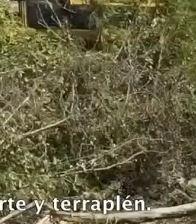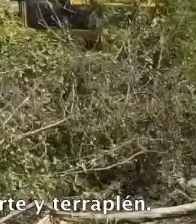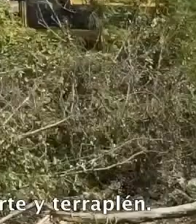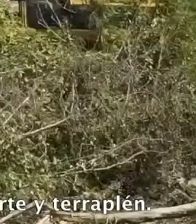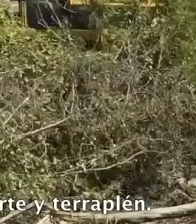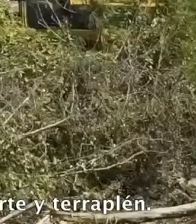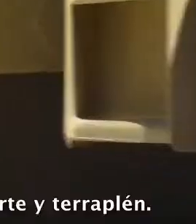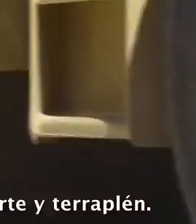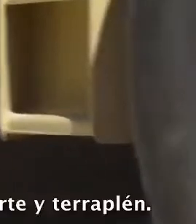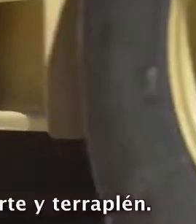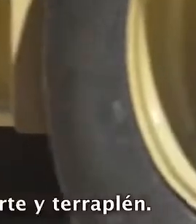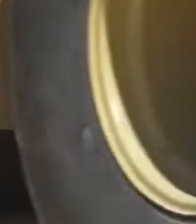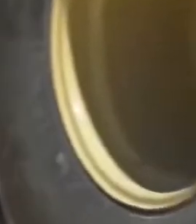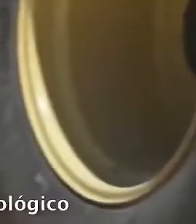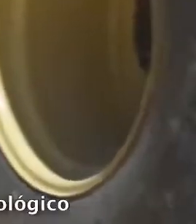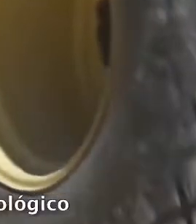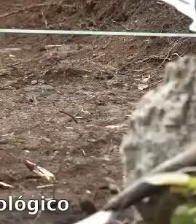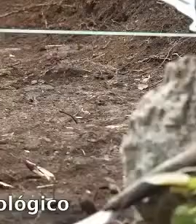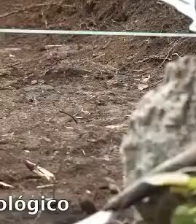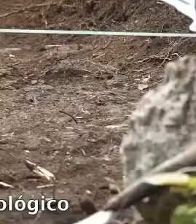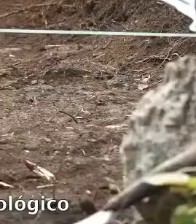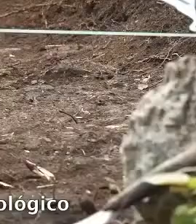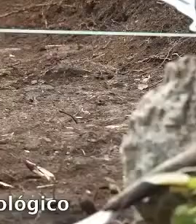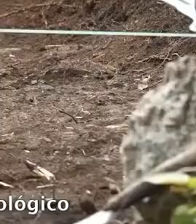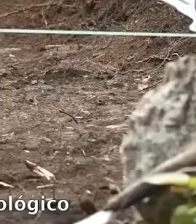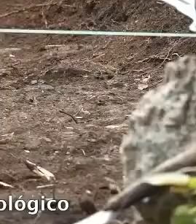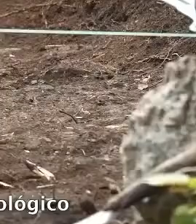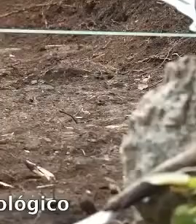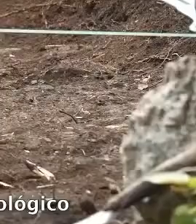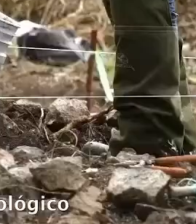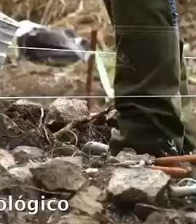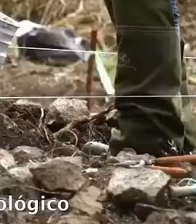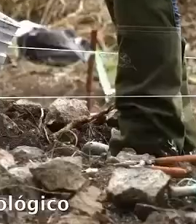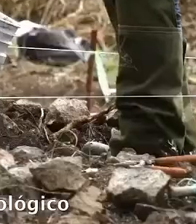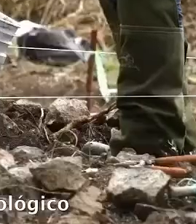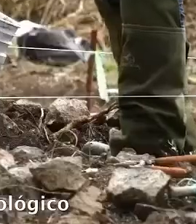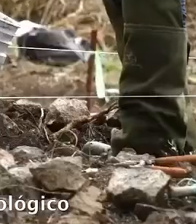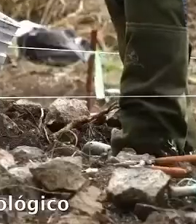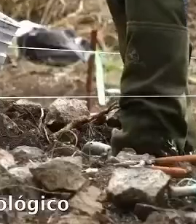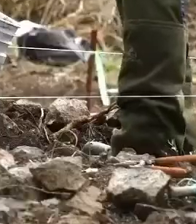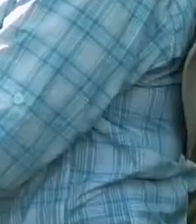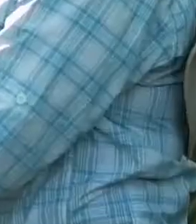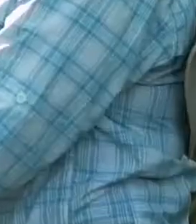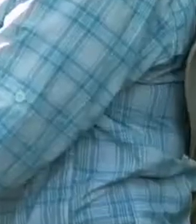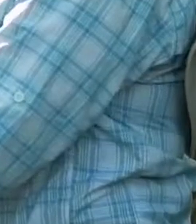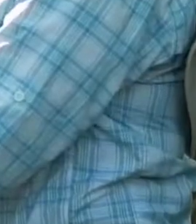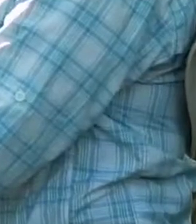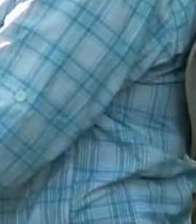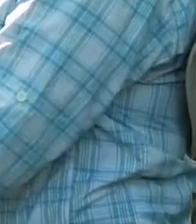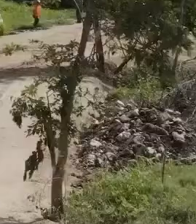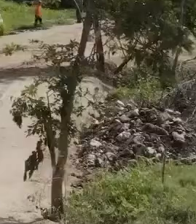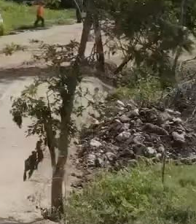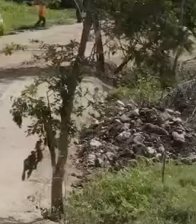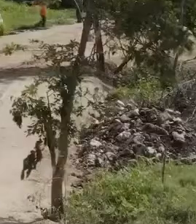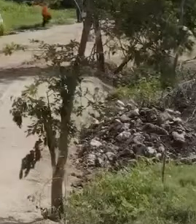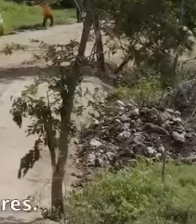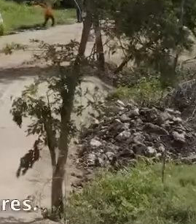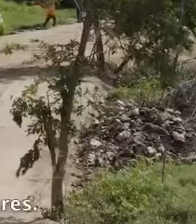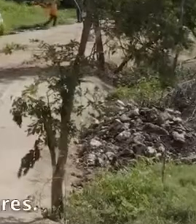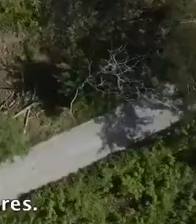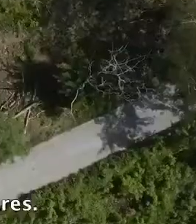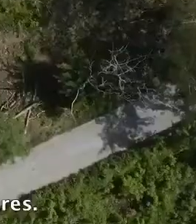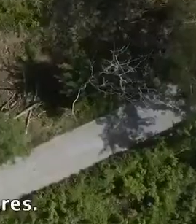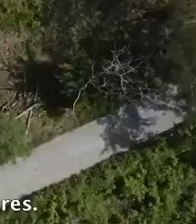despalme, corte y terraplén. En el tramo 3, finalizamos el acompañamiento arqueológico en la primera mitad del tramo y avanzamos